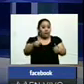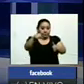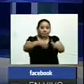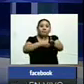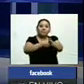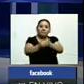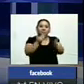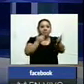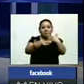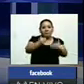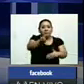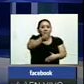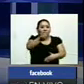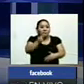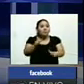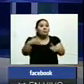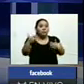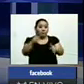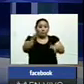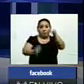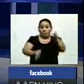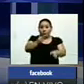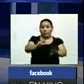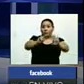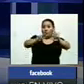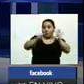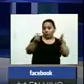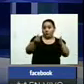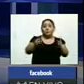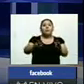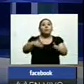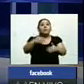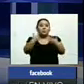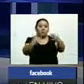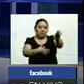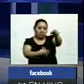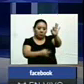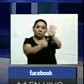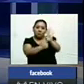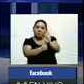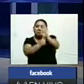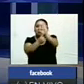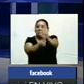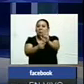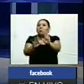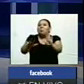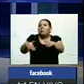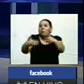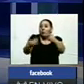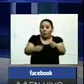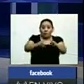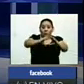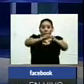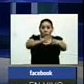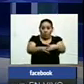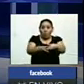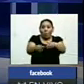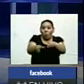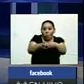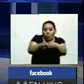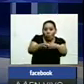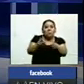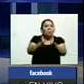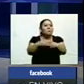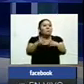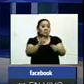Comenzamos con el detalle de las informaciones. Ante el juzgado séptimo de instrucción fue presentado el dictamen de acusación contra una supuesta organización